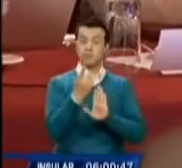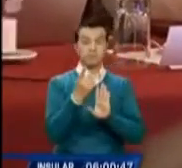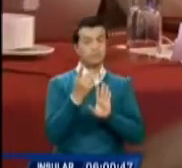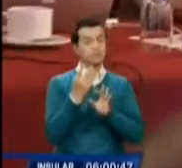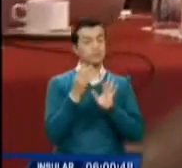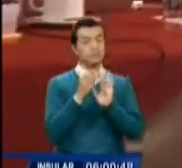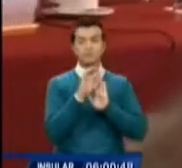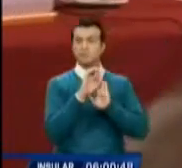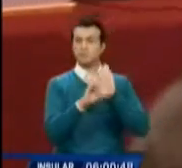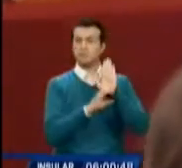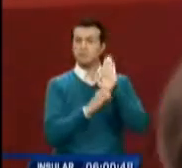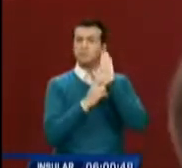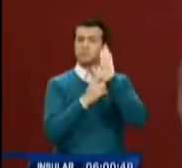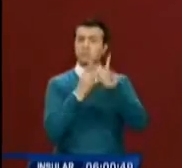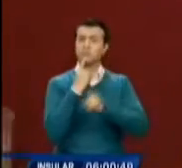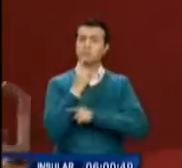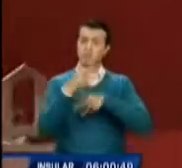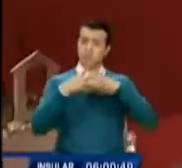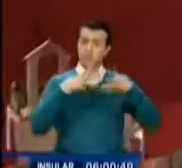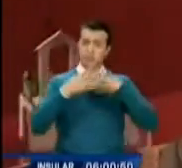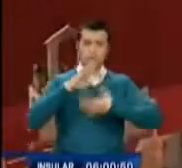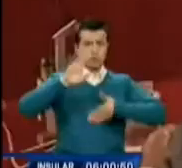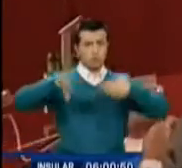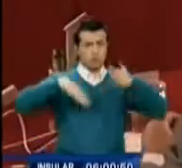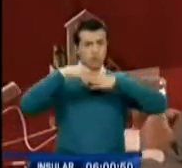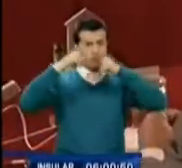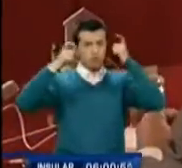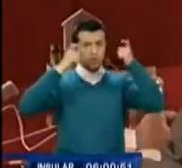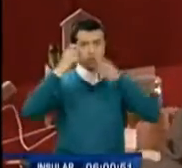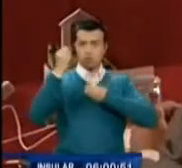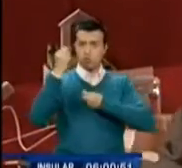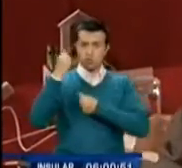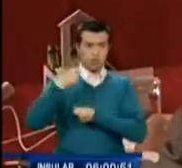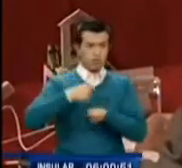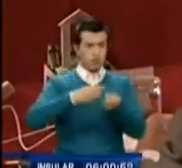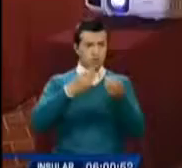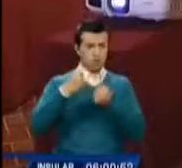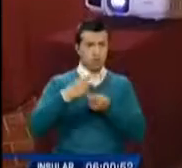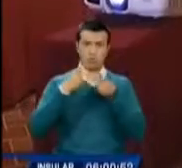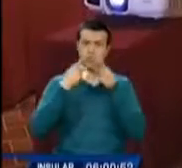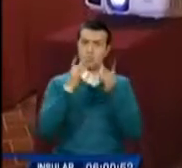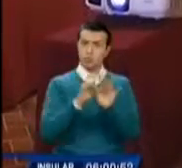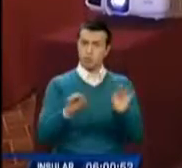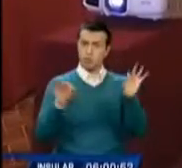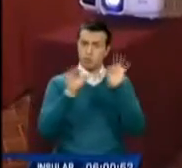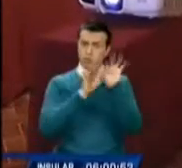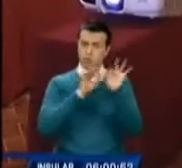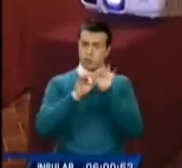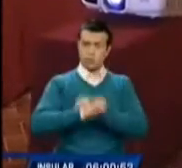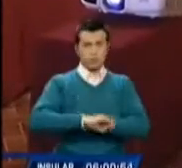entre otras cosas, la transparencia en el manejo de todo flujo de recurso público. Fernanda Vera, Ecuador TV.